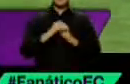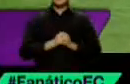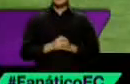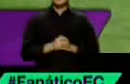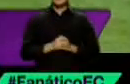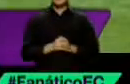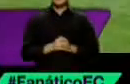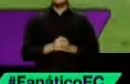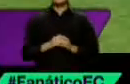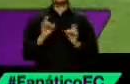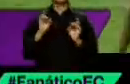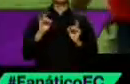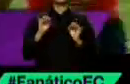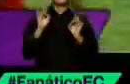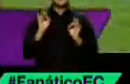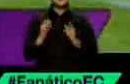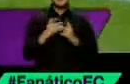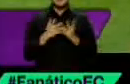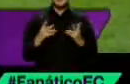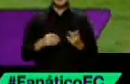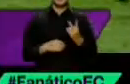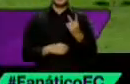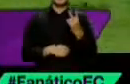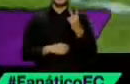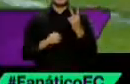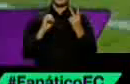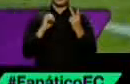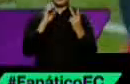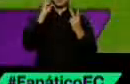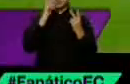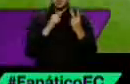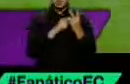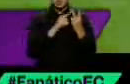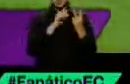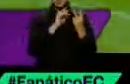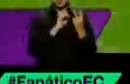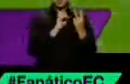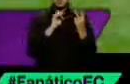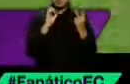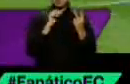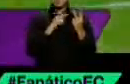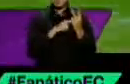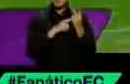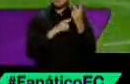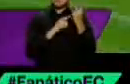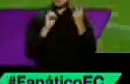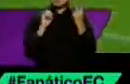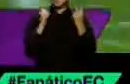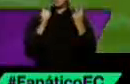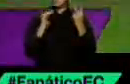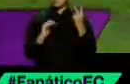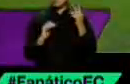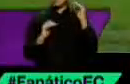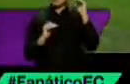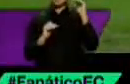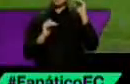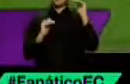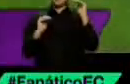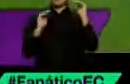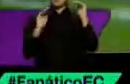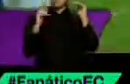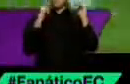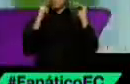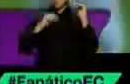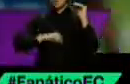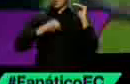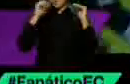con algo de fortuna también para poner el 2-0. Y hasta ese momento el Cuenquita se hacía grande sobre el